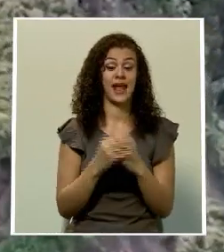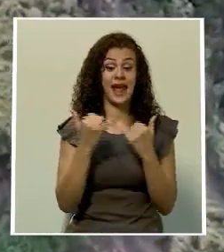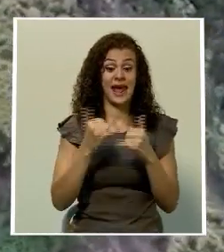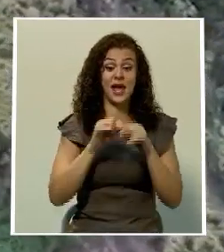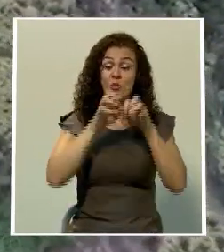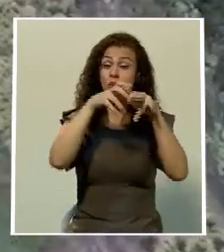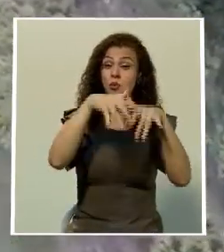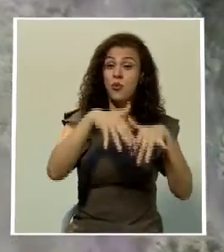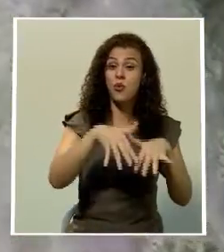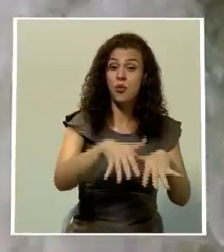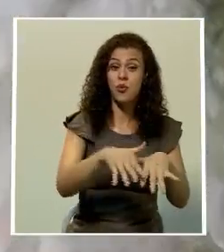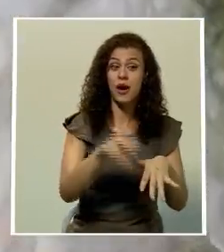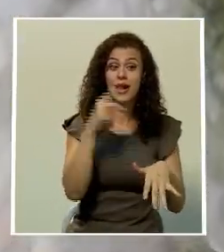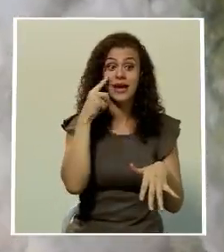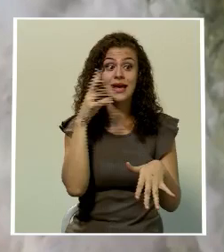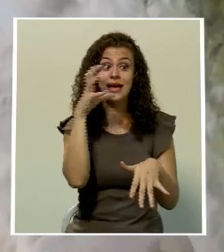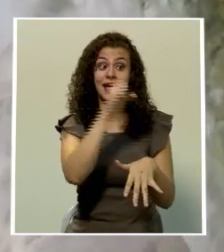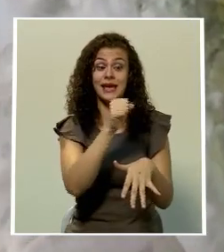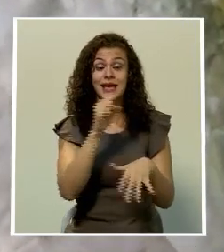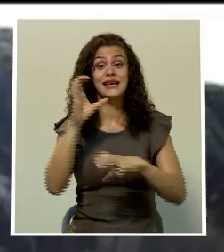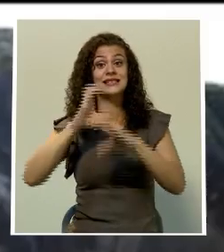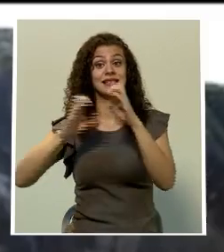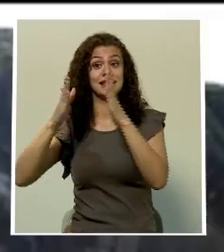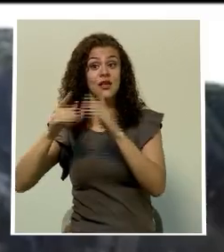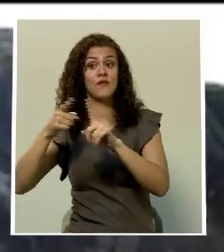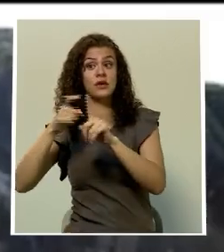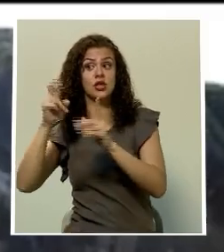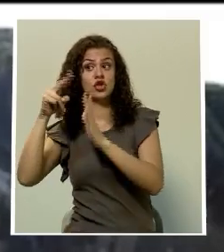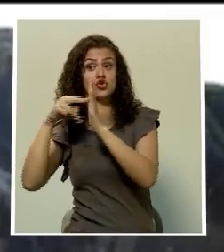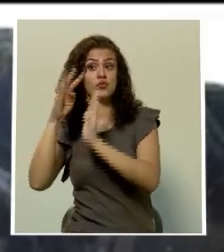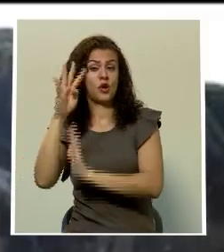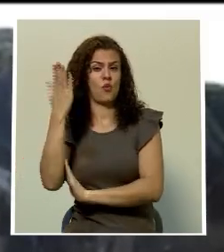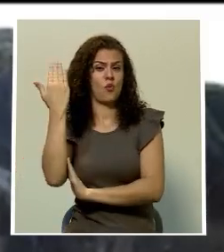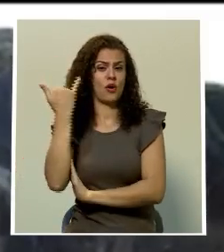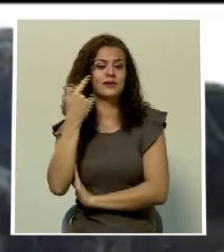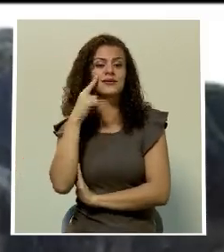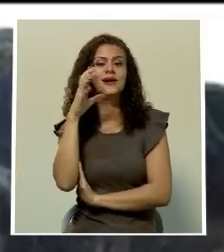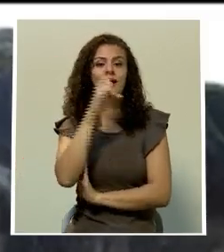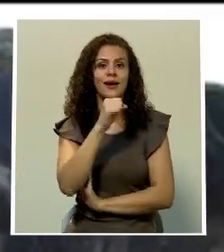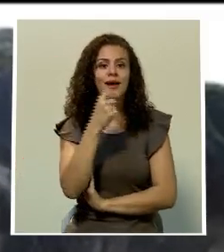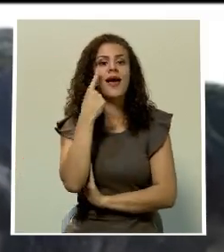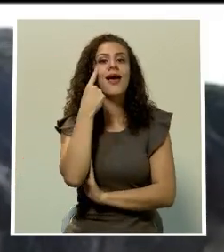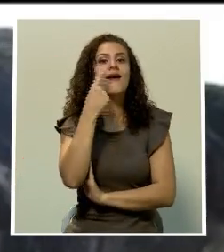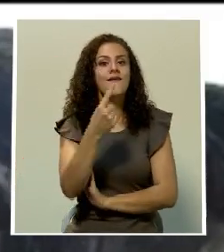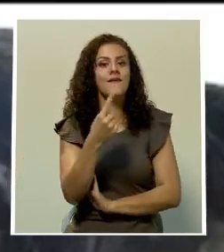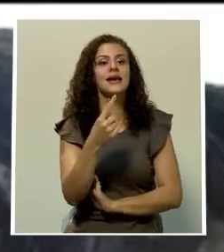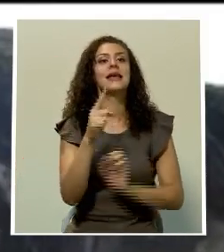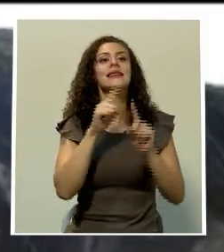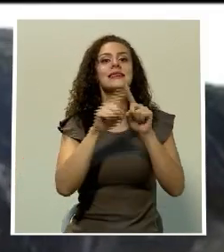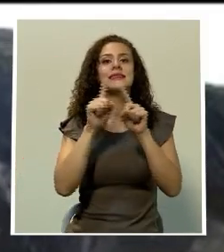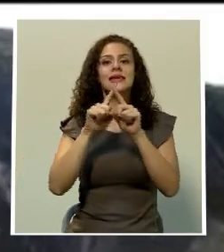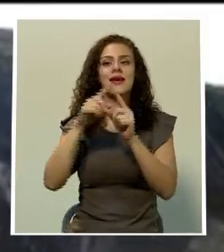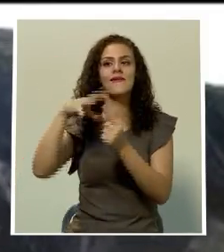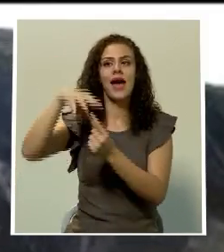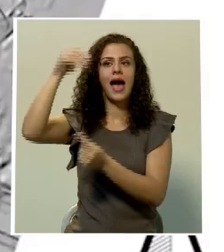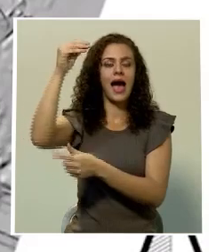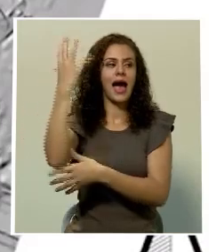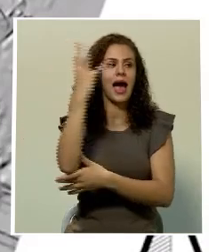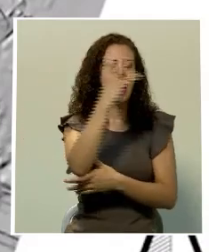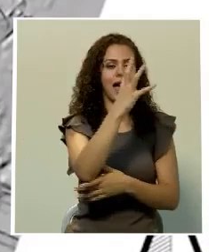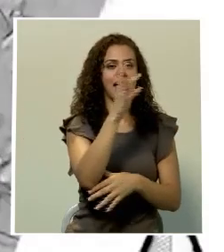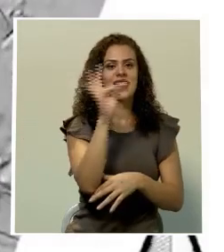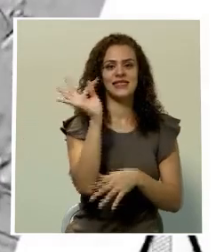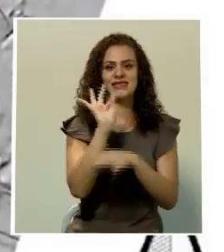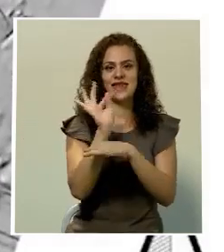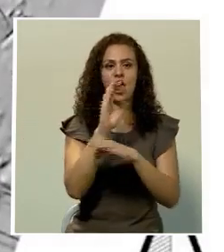Este deslizamiento, detectado por los científicos desde el año 2004, pone en jaque a varias antenas de telecomunicaciones